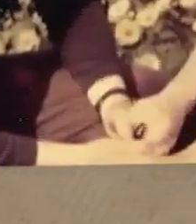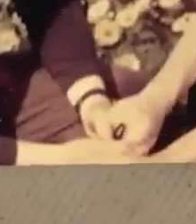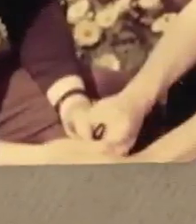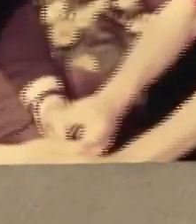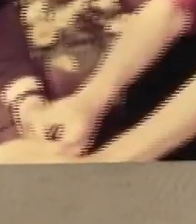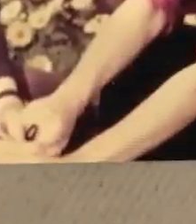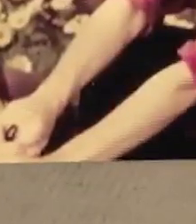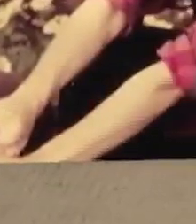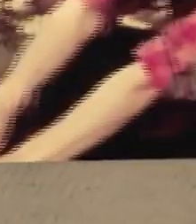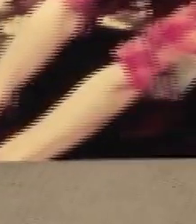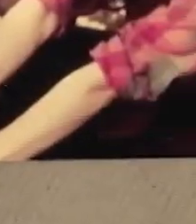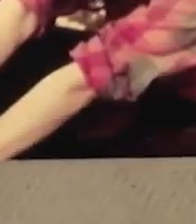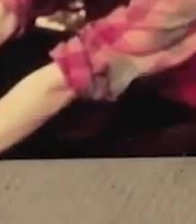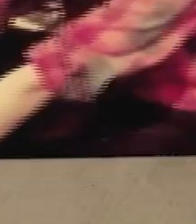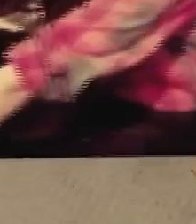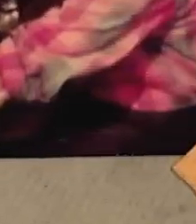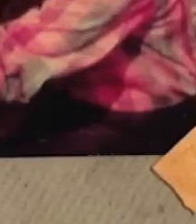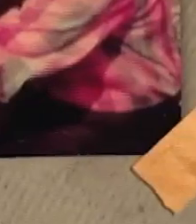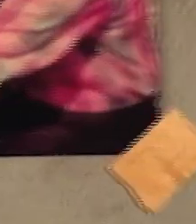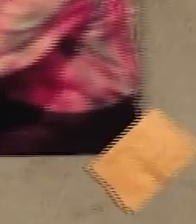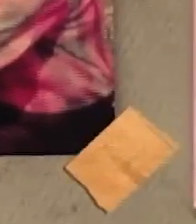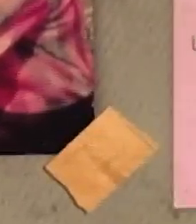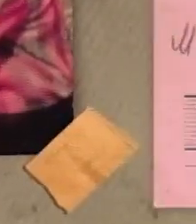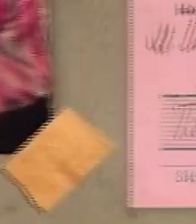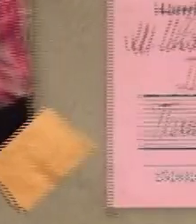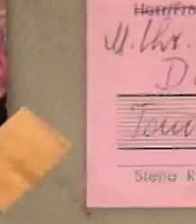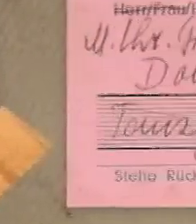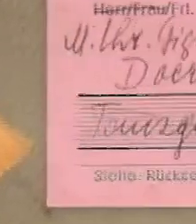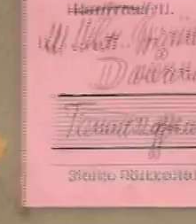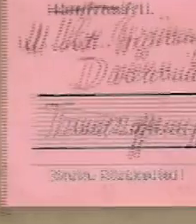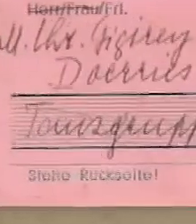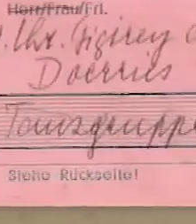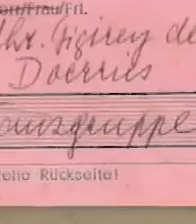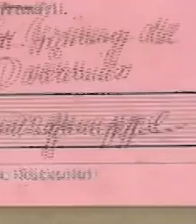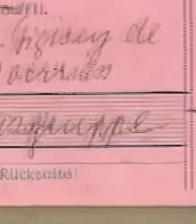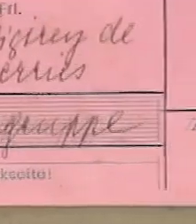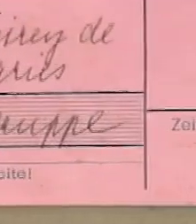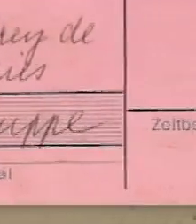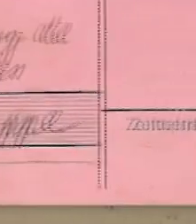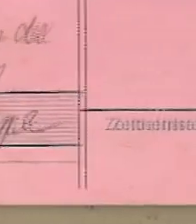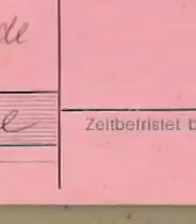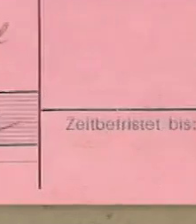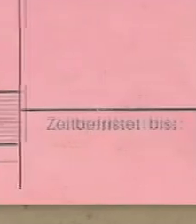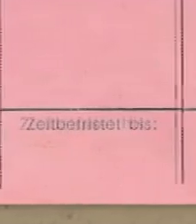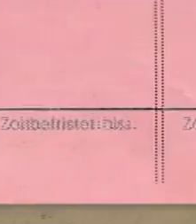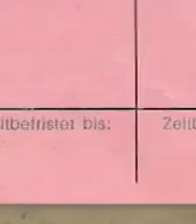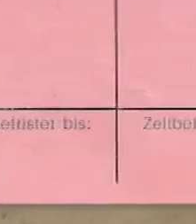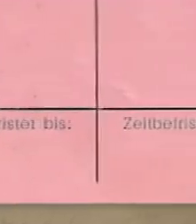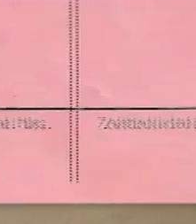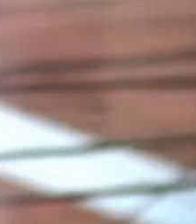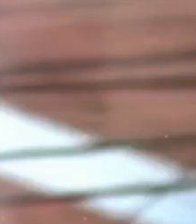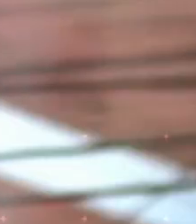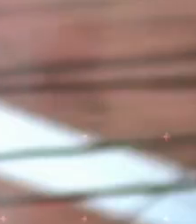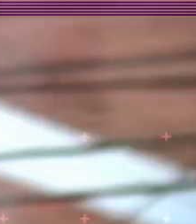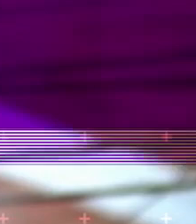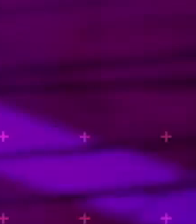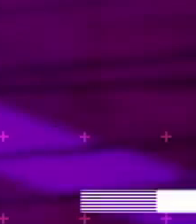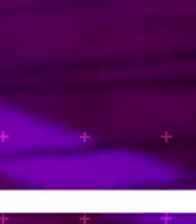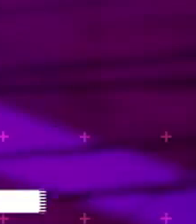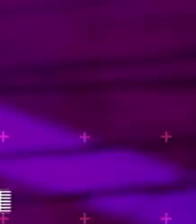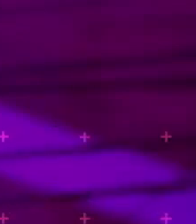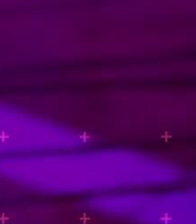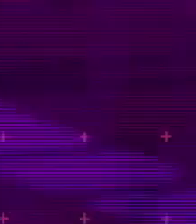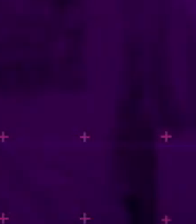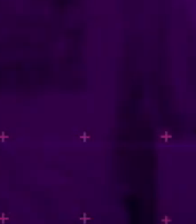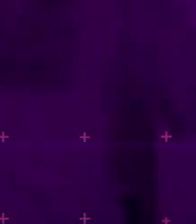Y en ese momento está llegando Elena Gutiérrez a Costa Rica. Venía titulada, con posgrado, con mucha experiencia. Los sábados a